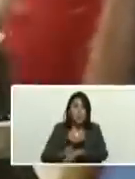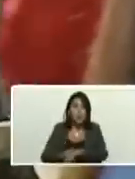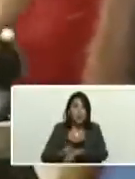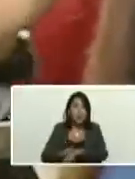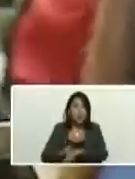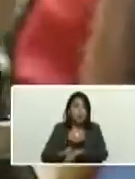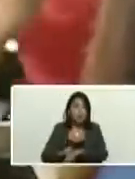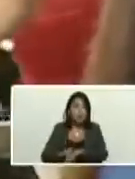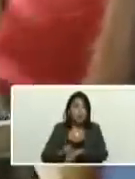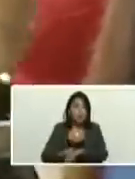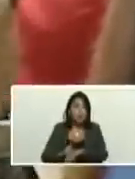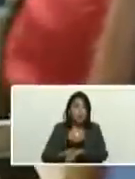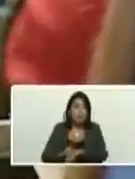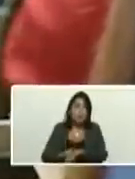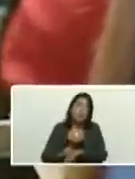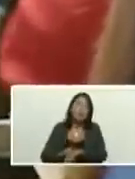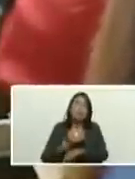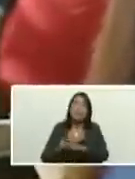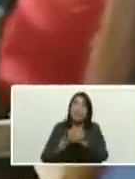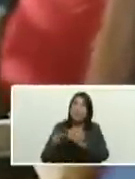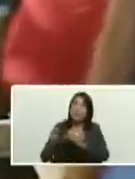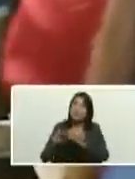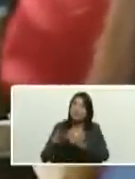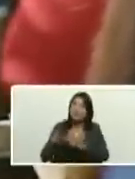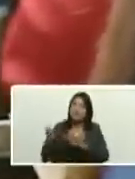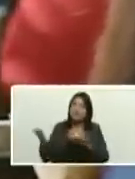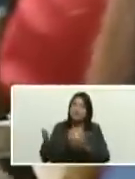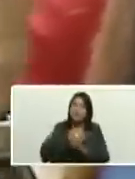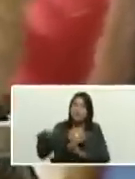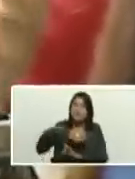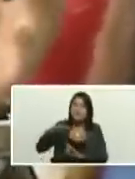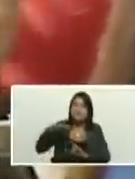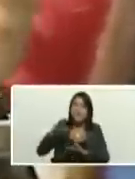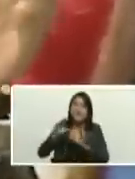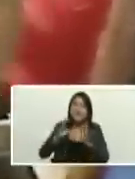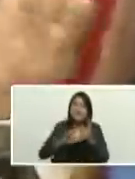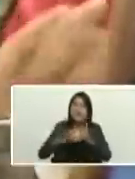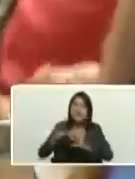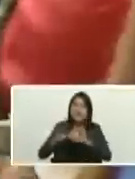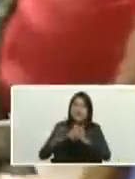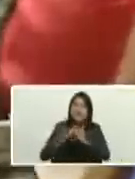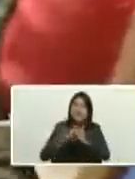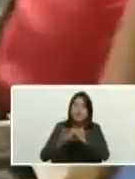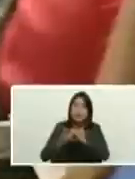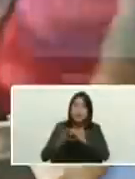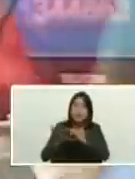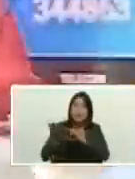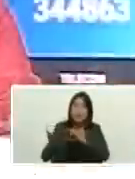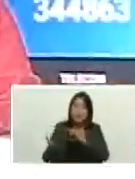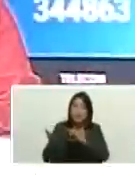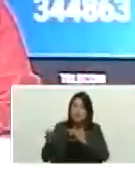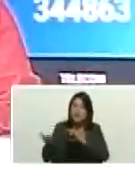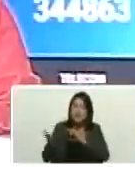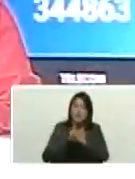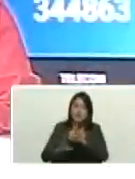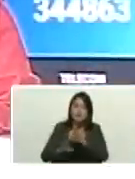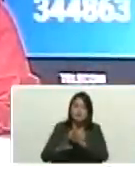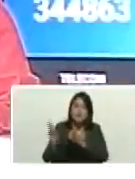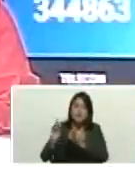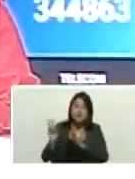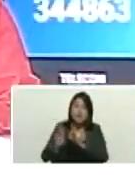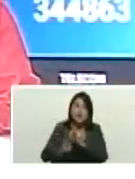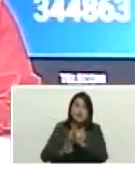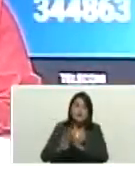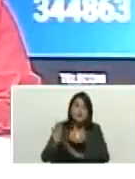construir e instalar el primer parque científico tecnológico para el desarrollo de Venezuela en los